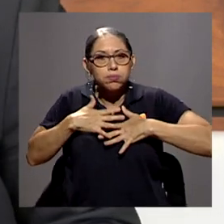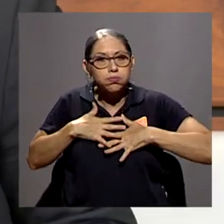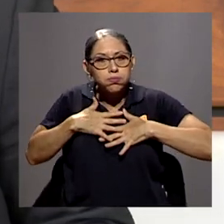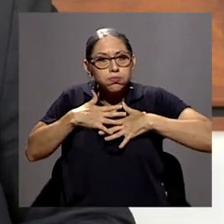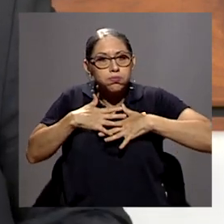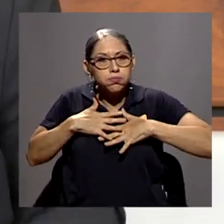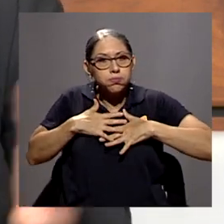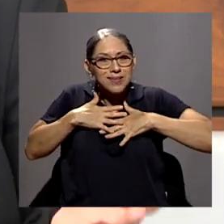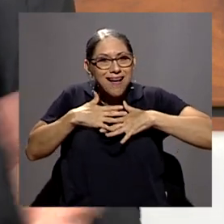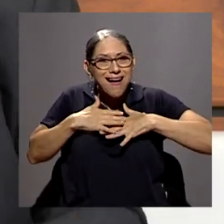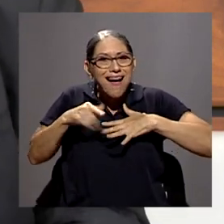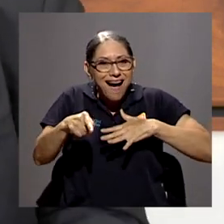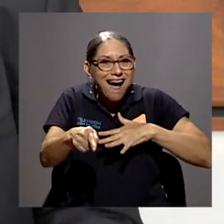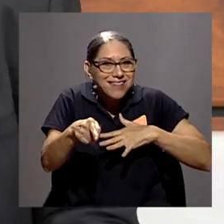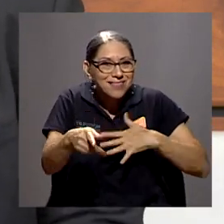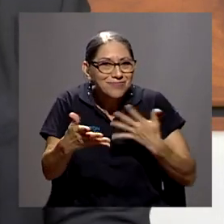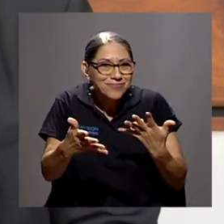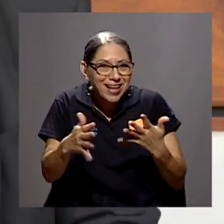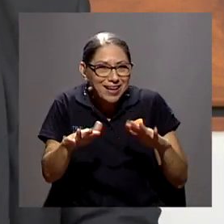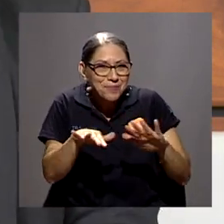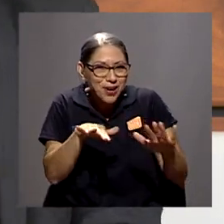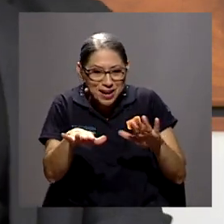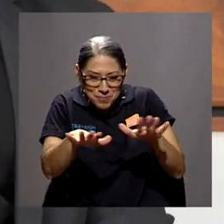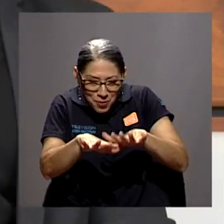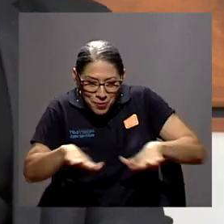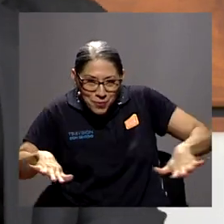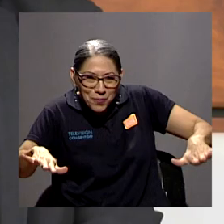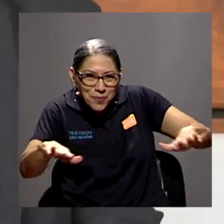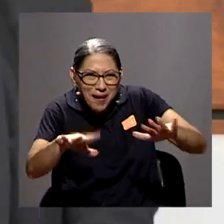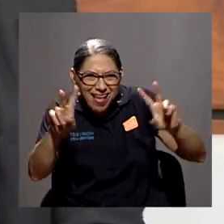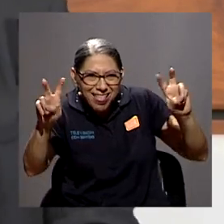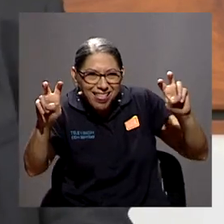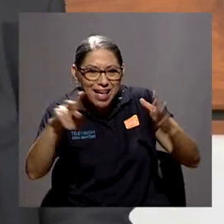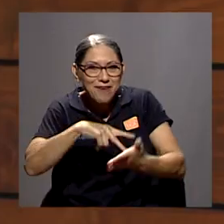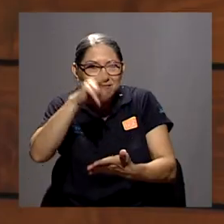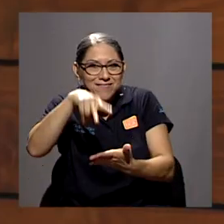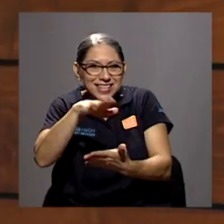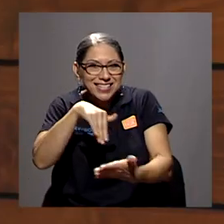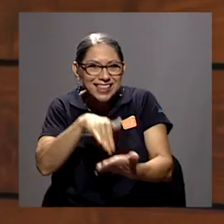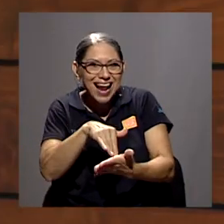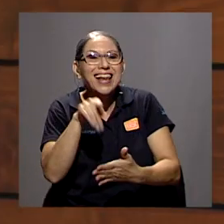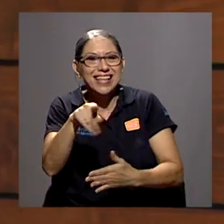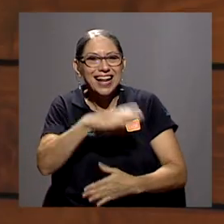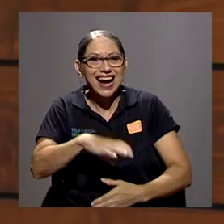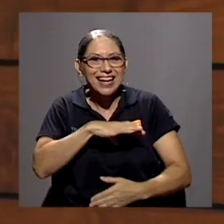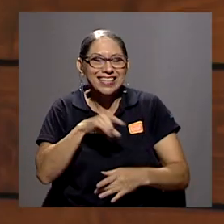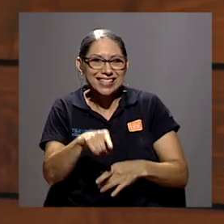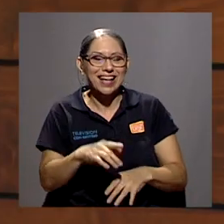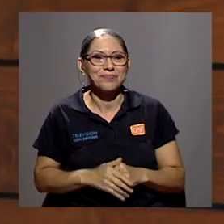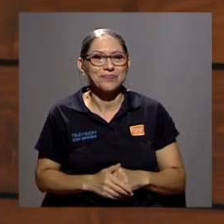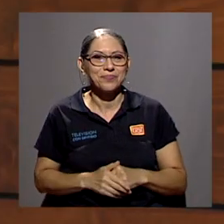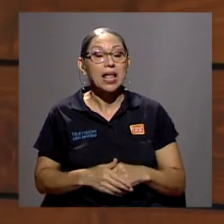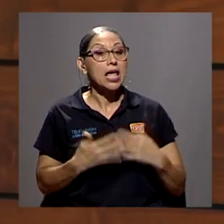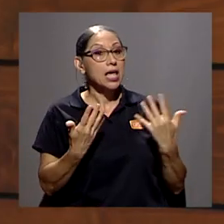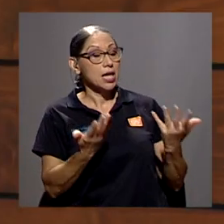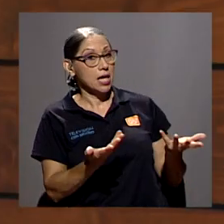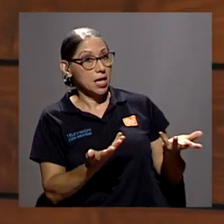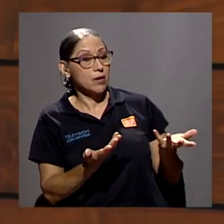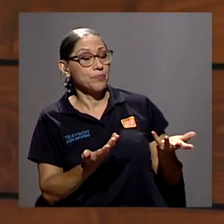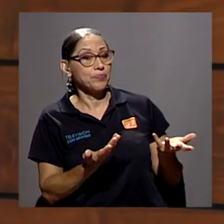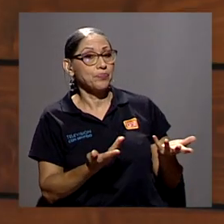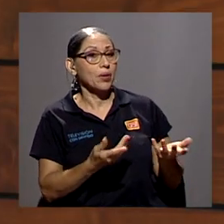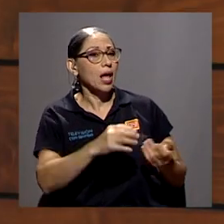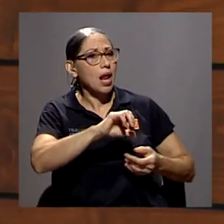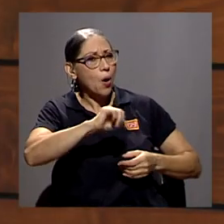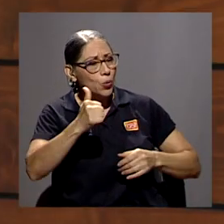éste es digamos la principal característica de la pieza precisamente es esa y saltaría a la otra